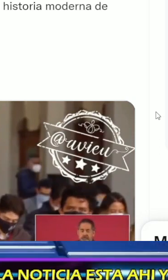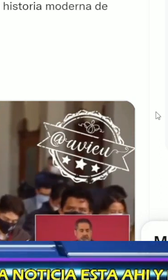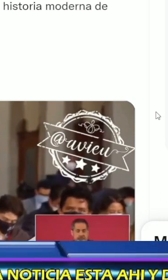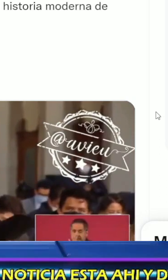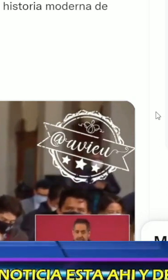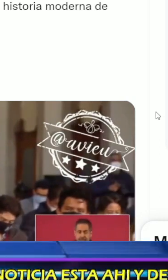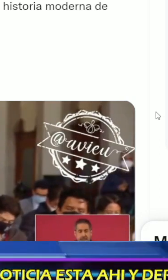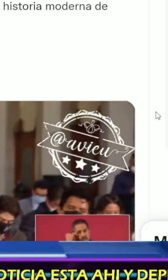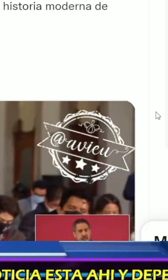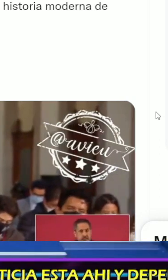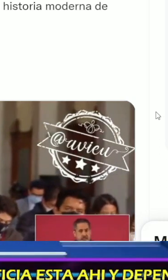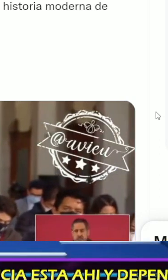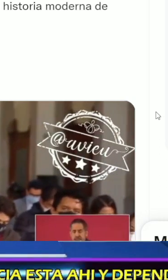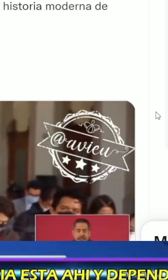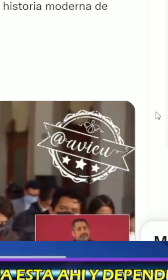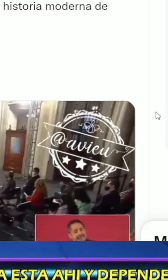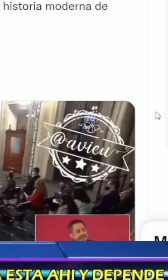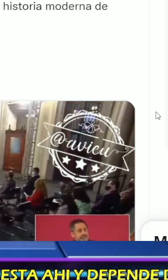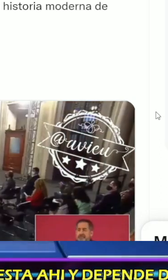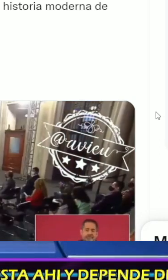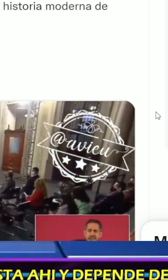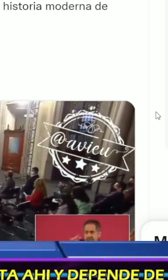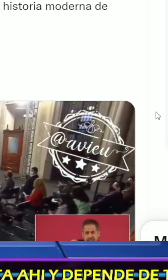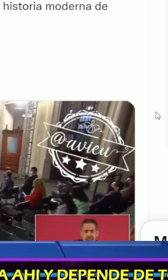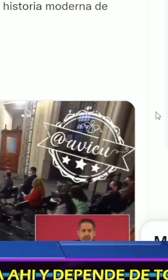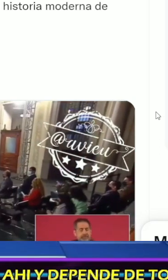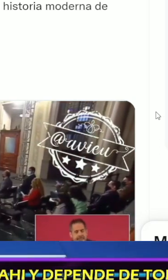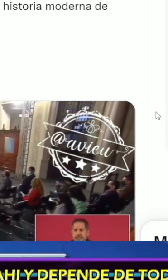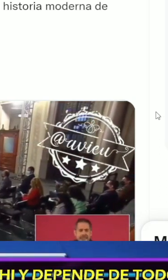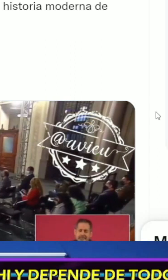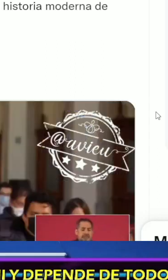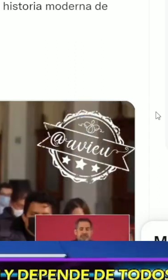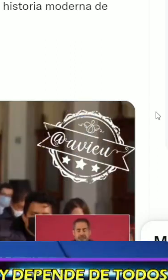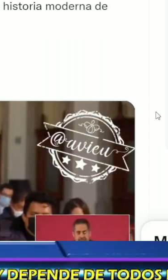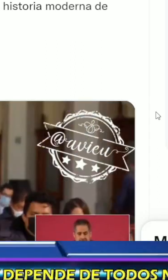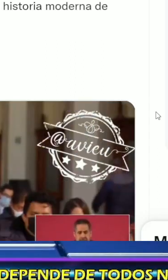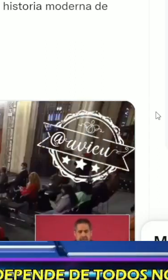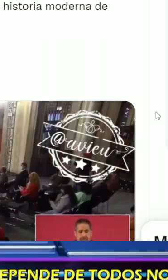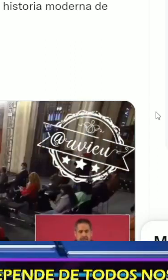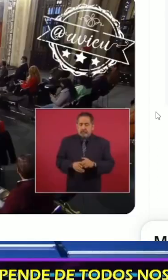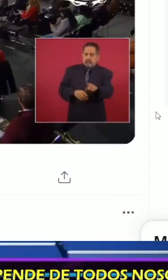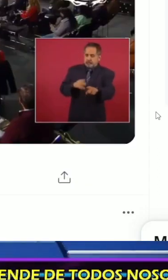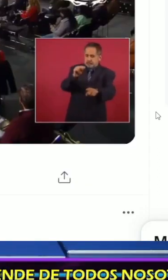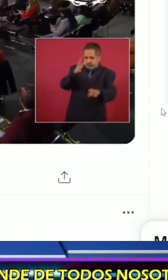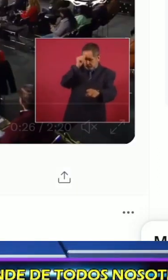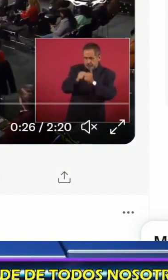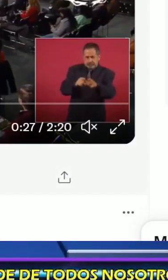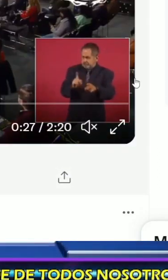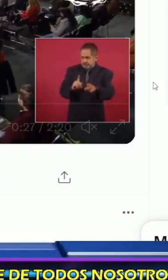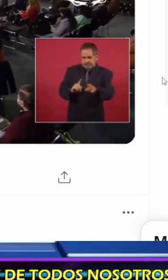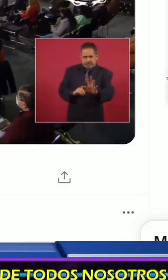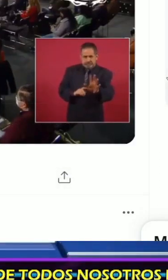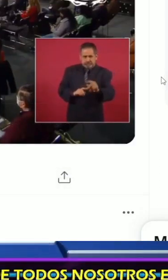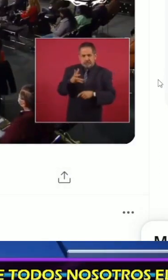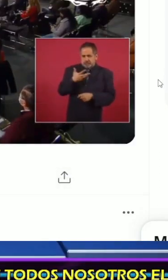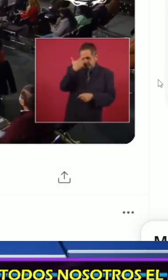salen a mentir a calumniar a buscar intrigas a través de las redes sociales aquí por